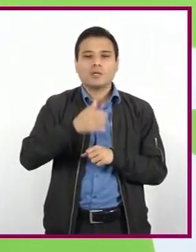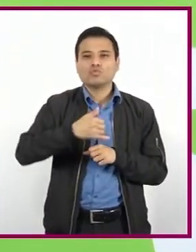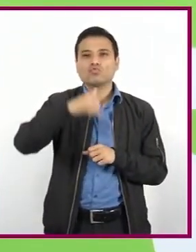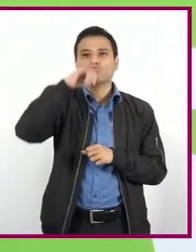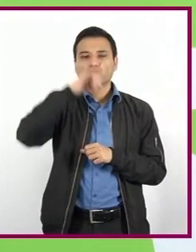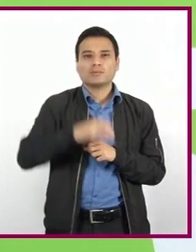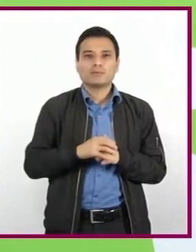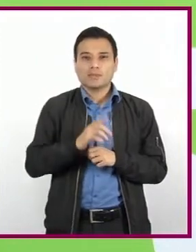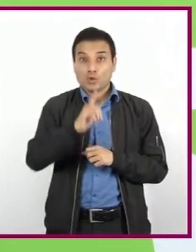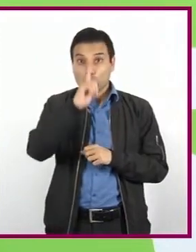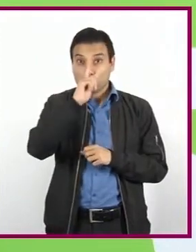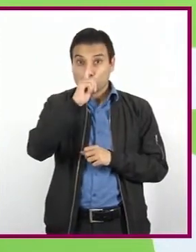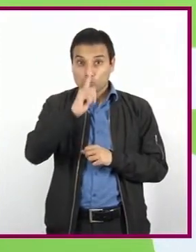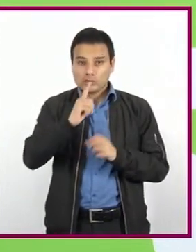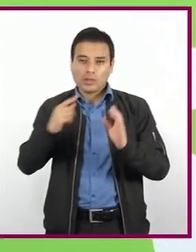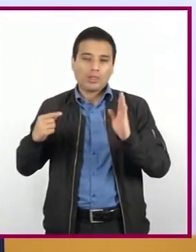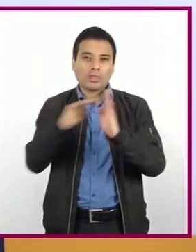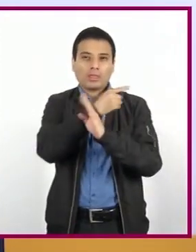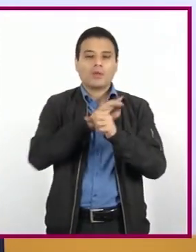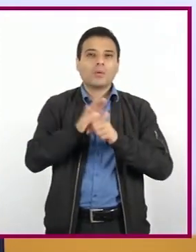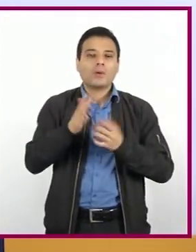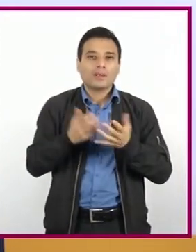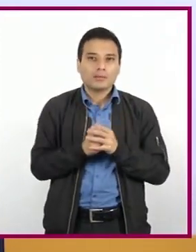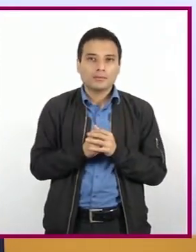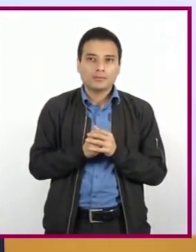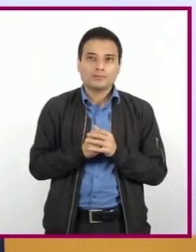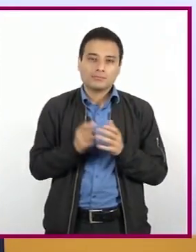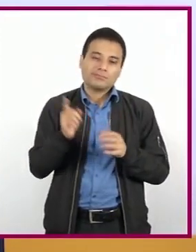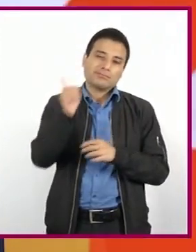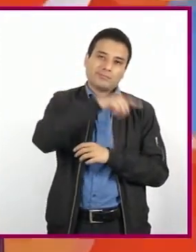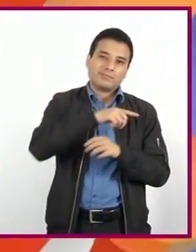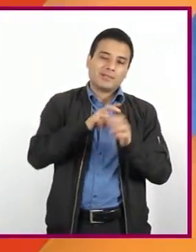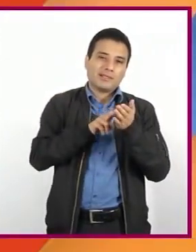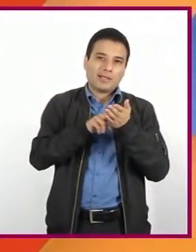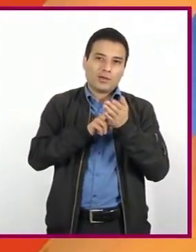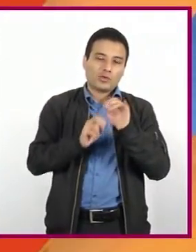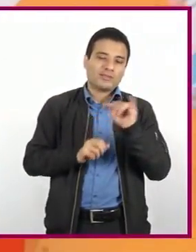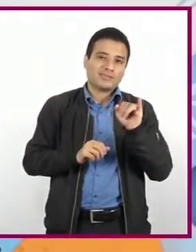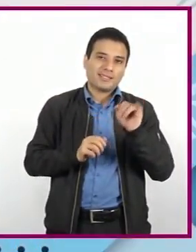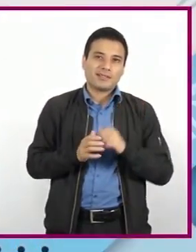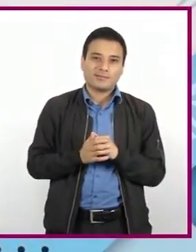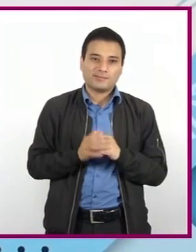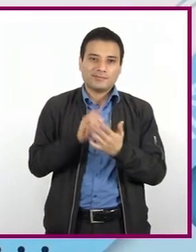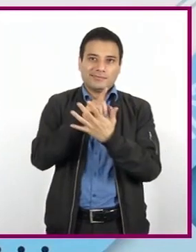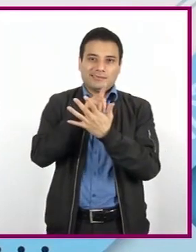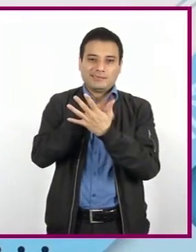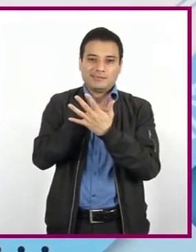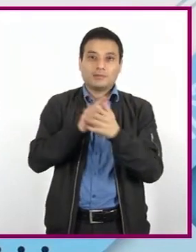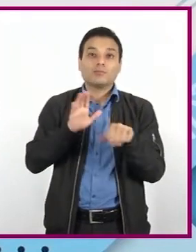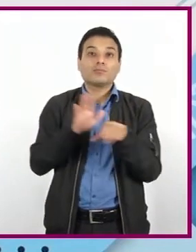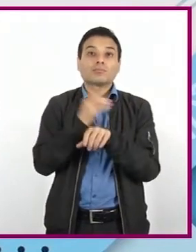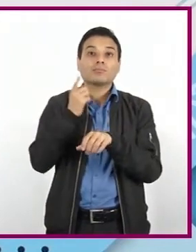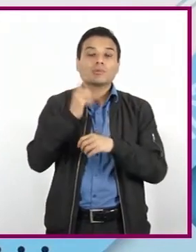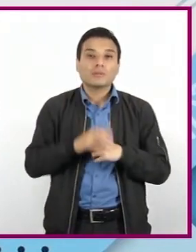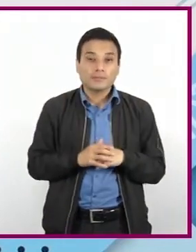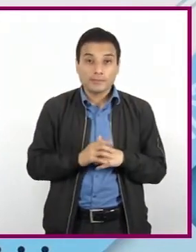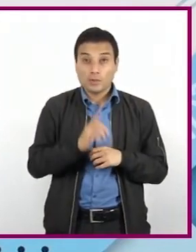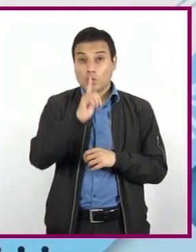que más rayos X dejó pasar? El que se ve más oscuro, el de la izquierda. Más ondas